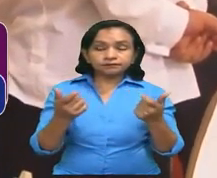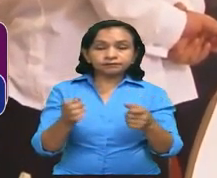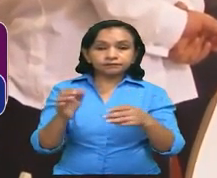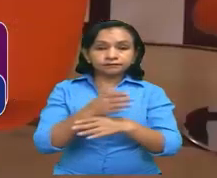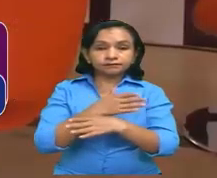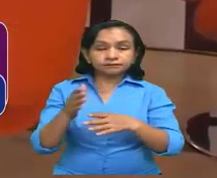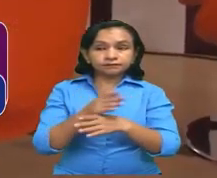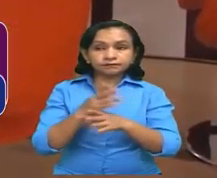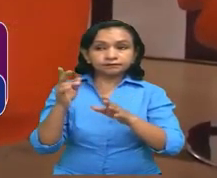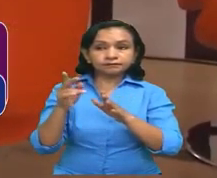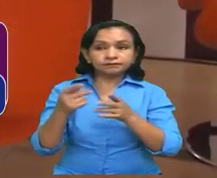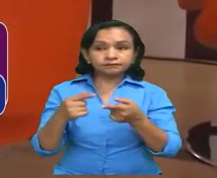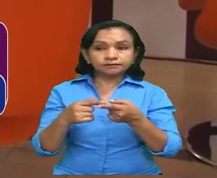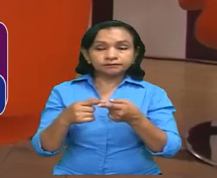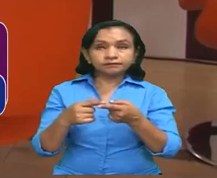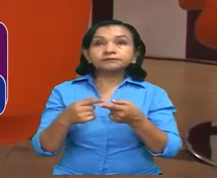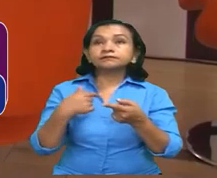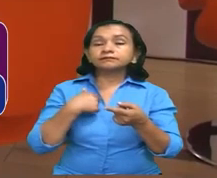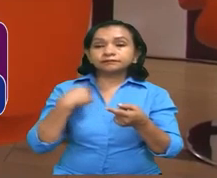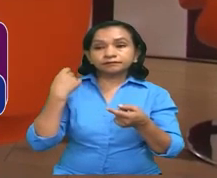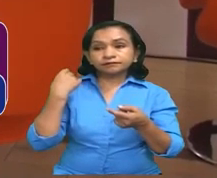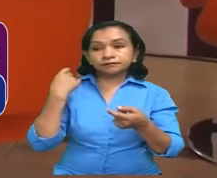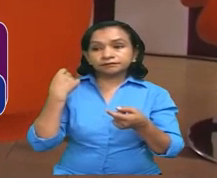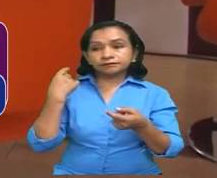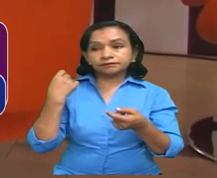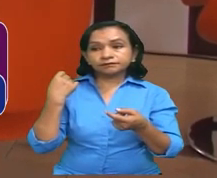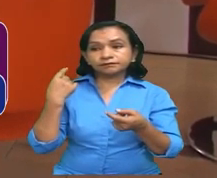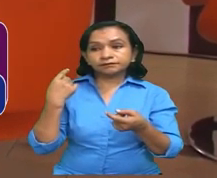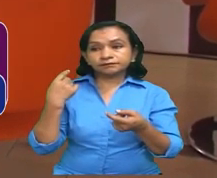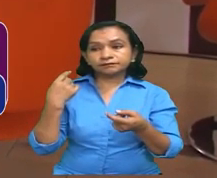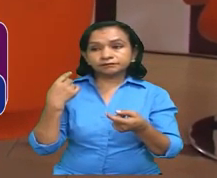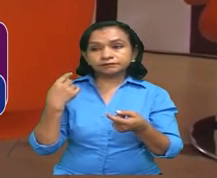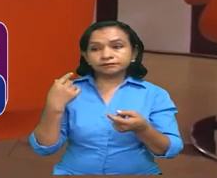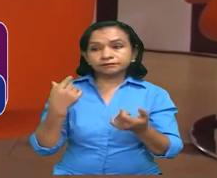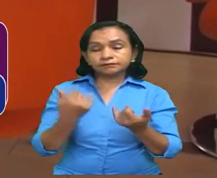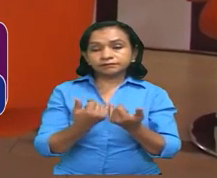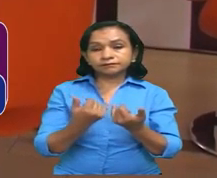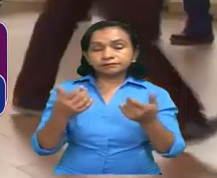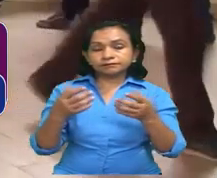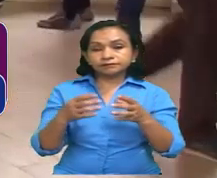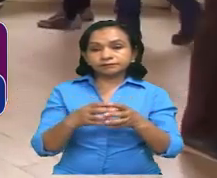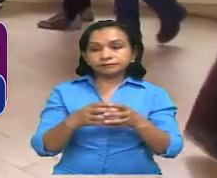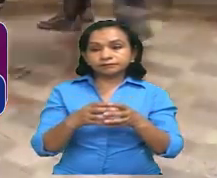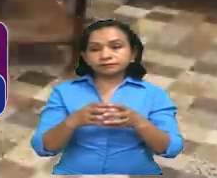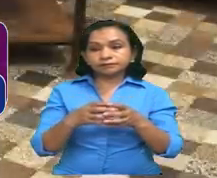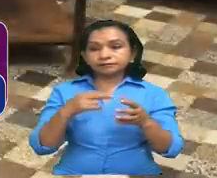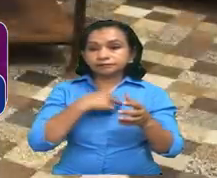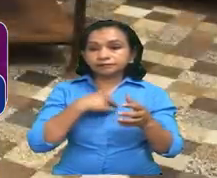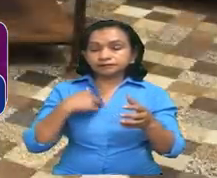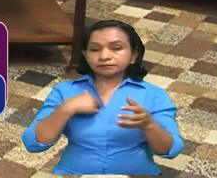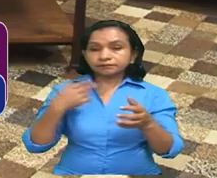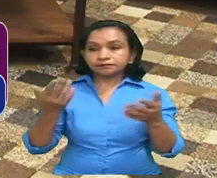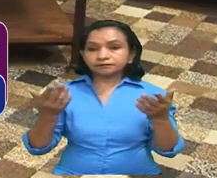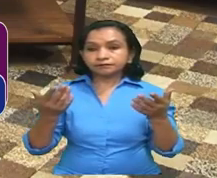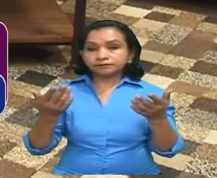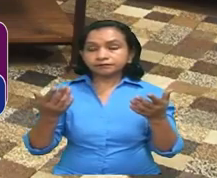Nicaragua y esa oportunidad que nos abren de ofrecer